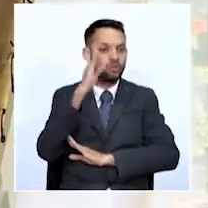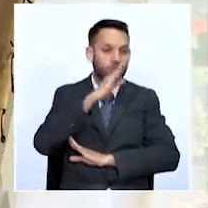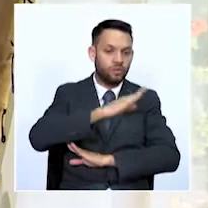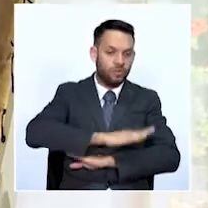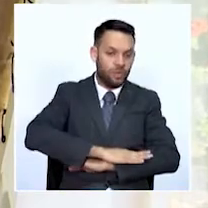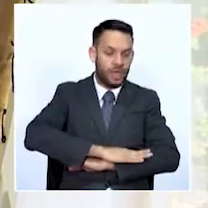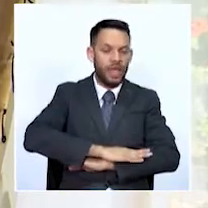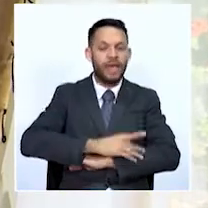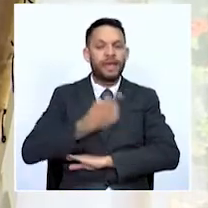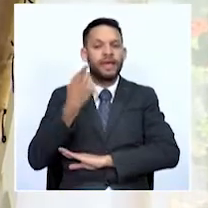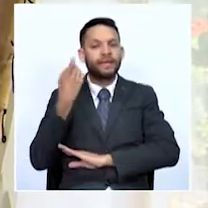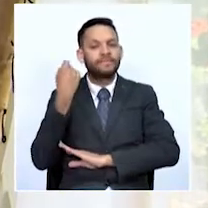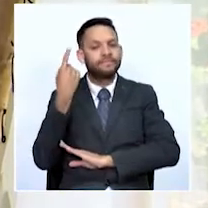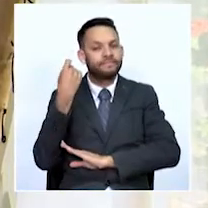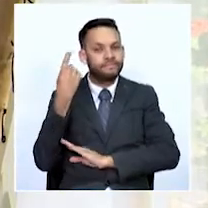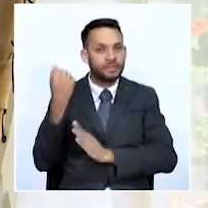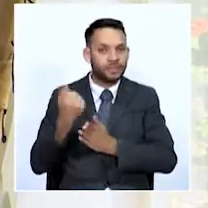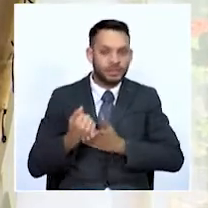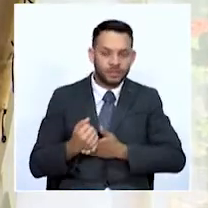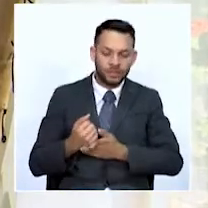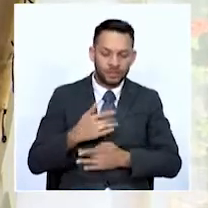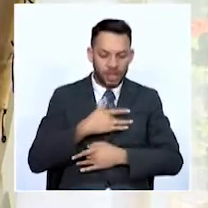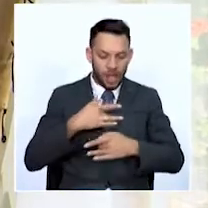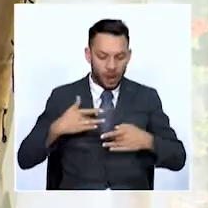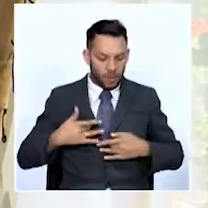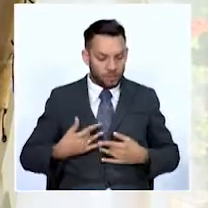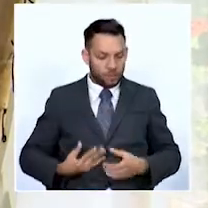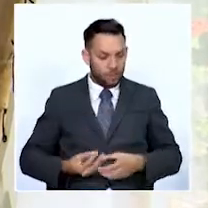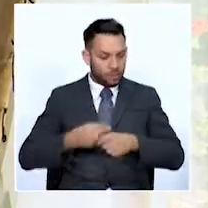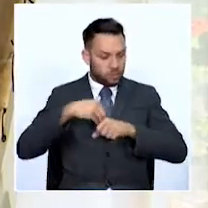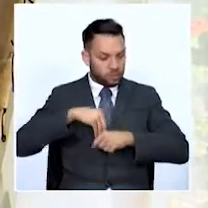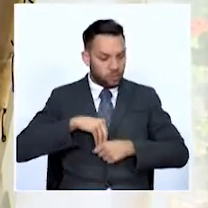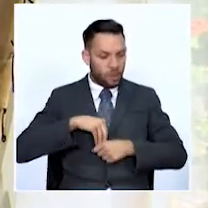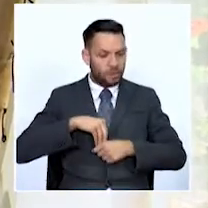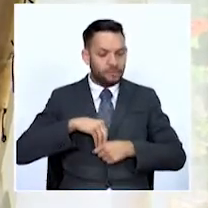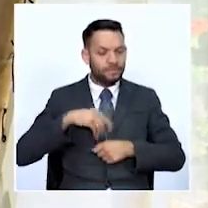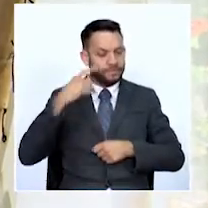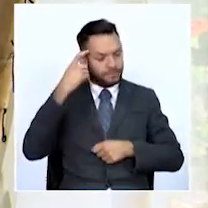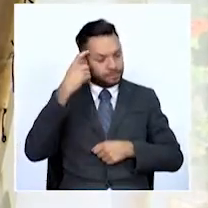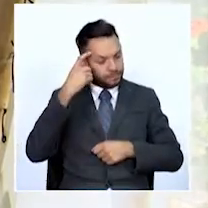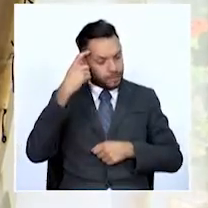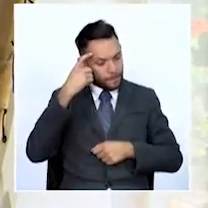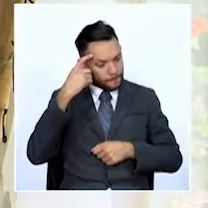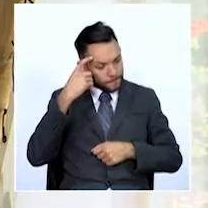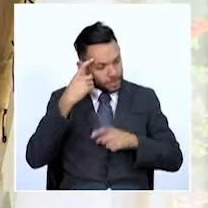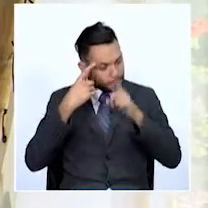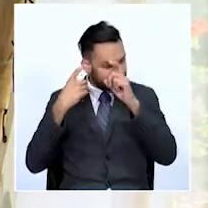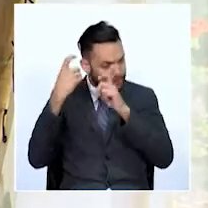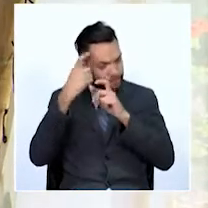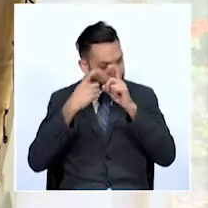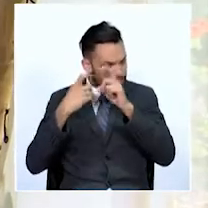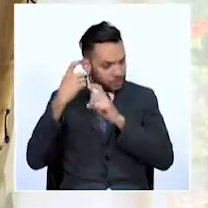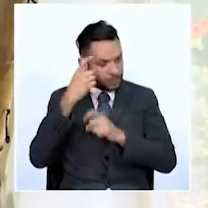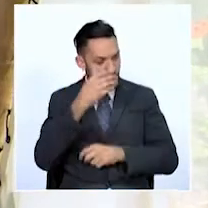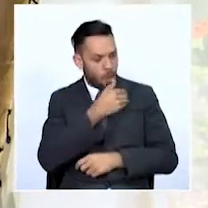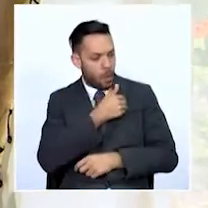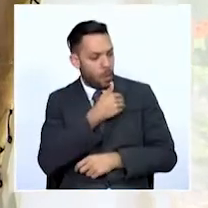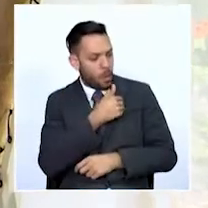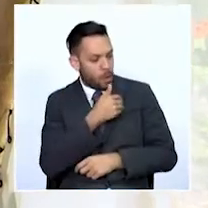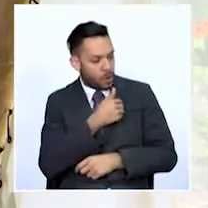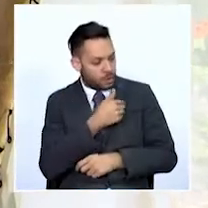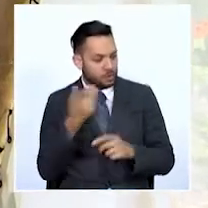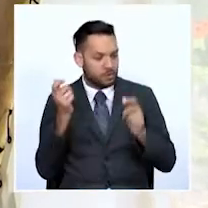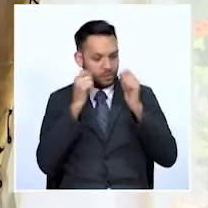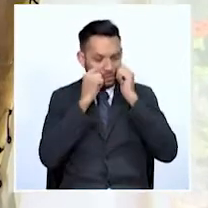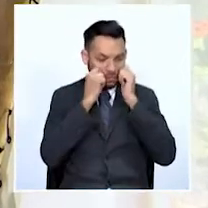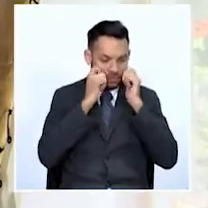nosotros entendimos que no viene la enfermedad netamente del cuerpo físico, que muchas veces también viene del corazón, viene del alma, viene de la